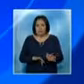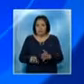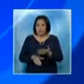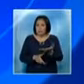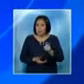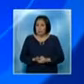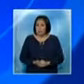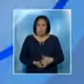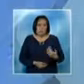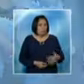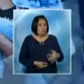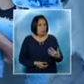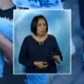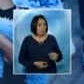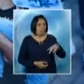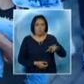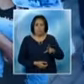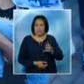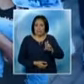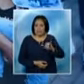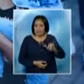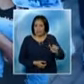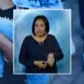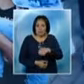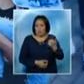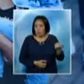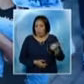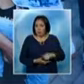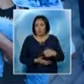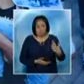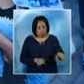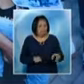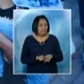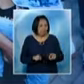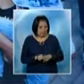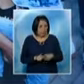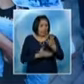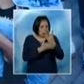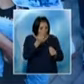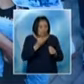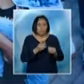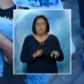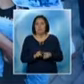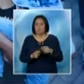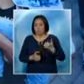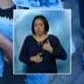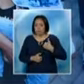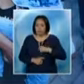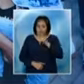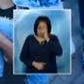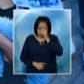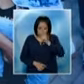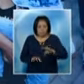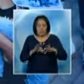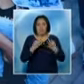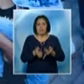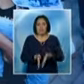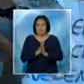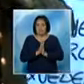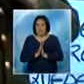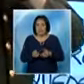Y en tanto, Percy Gálvez, otro de los militares ahogados, recibió también un sentido homenaje por parte de miembros del ejército. Los familiares de este joven exigen justicia.